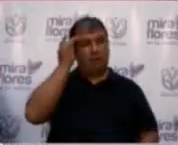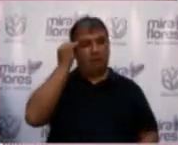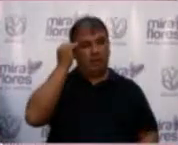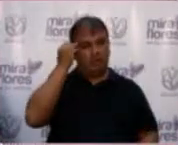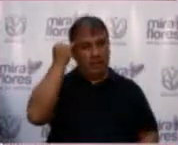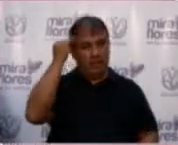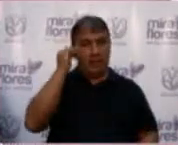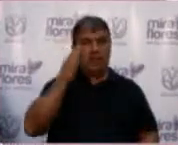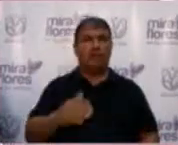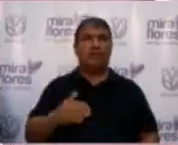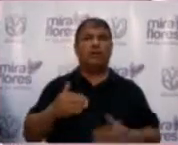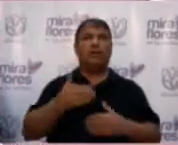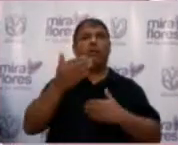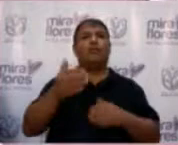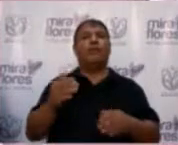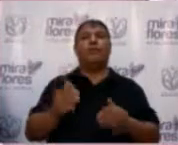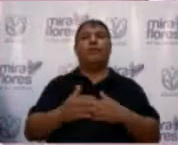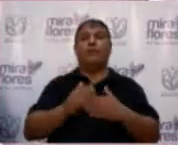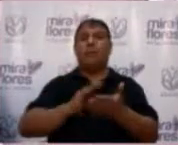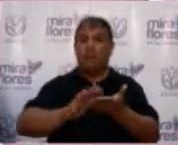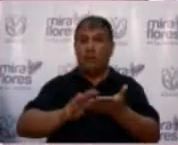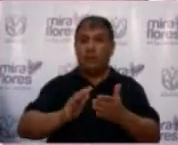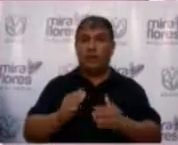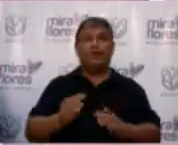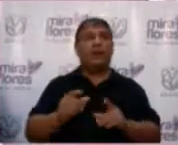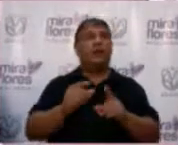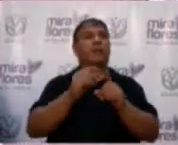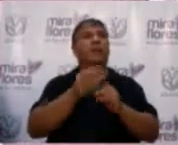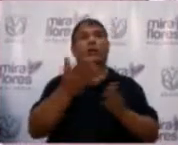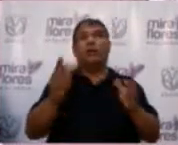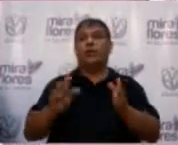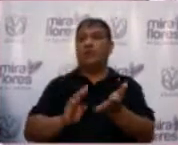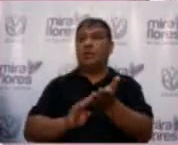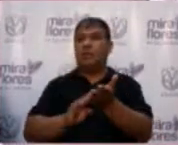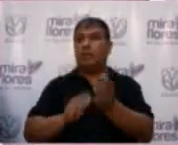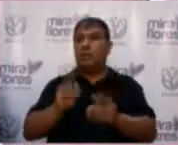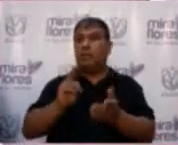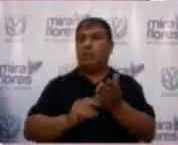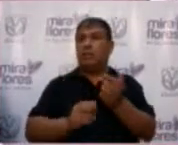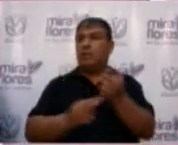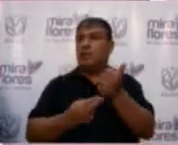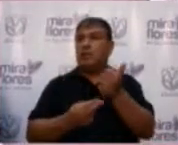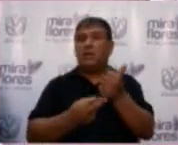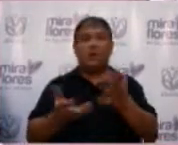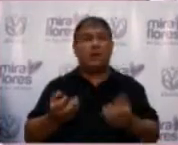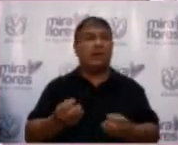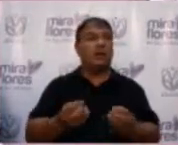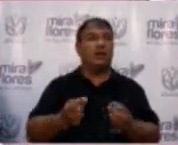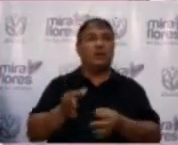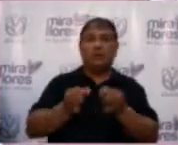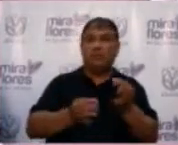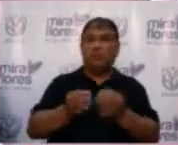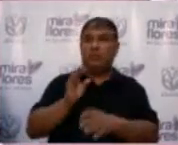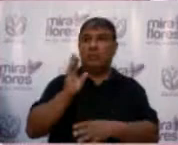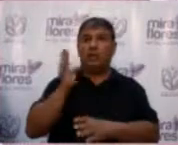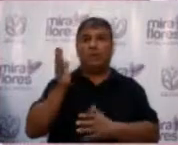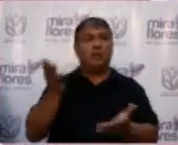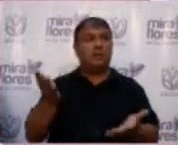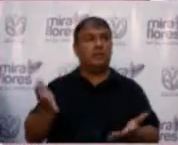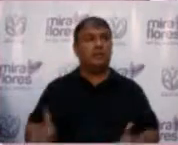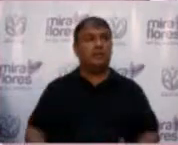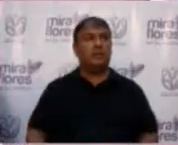Siguiente punto. Perdón, vamos a ofrecer la palabra a algún otro miembro del Consejo que quiera hacer uso de la